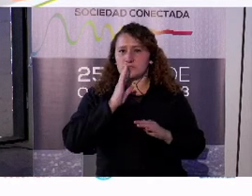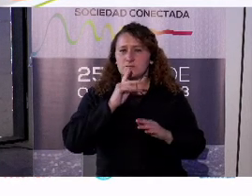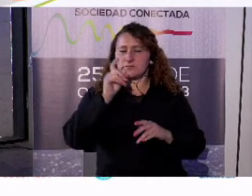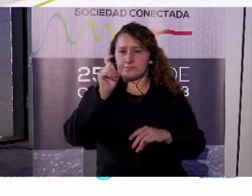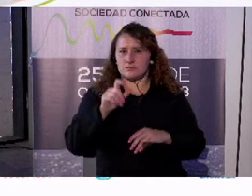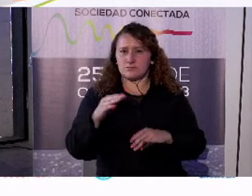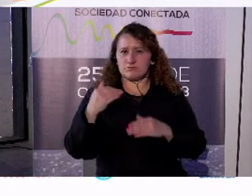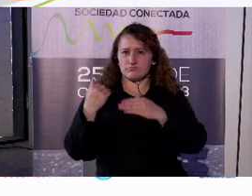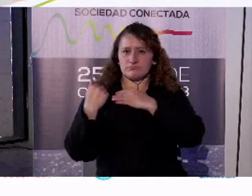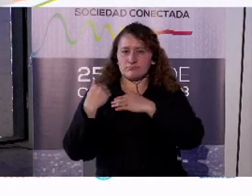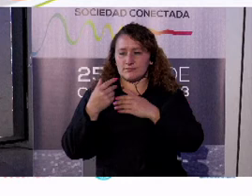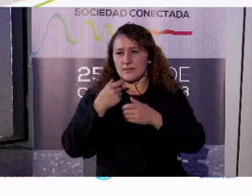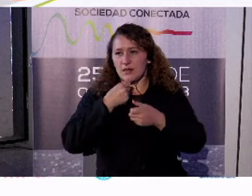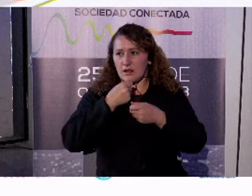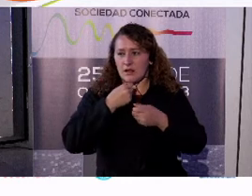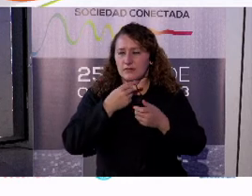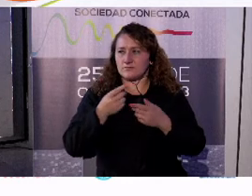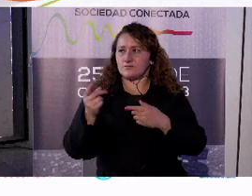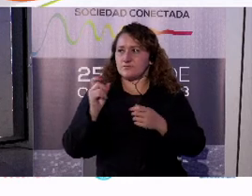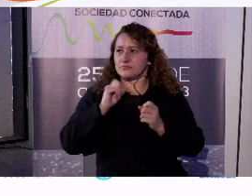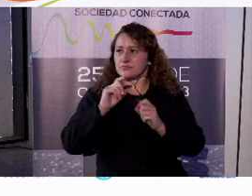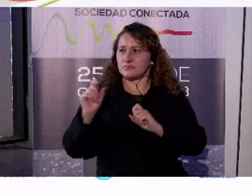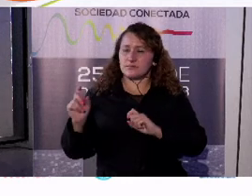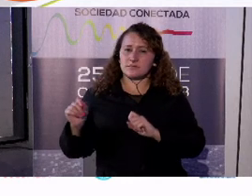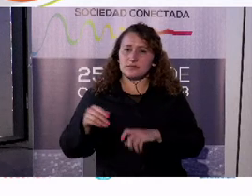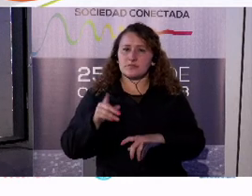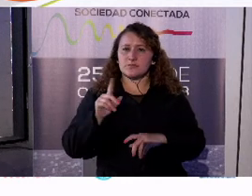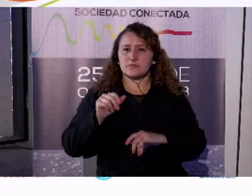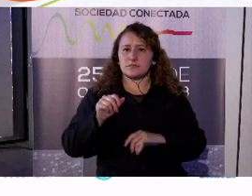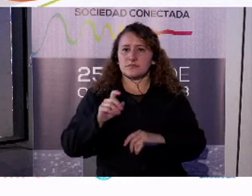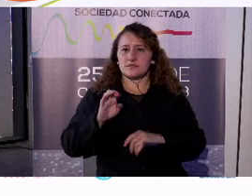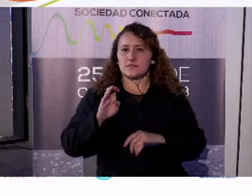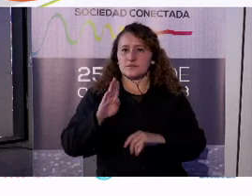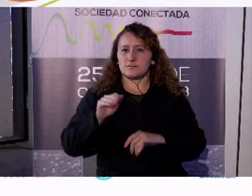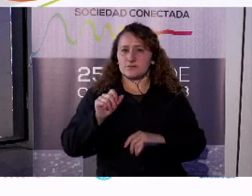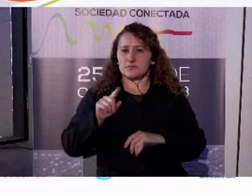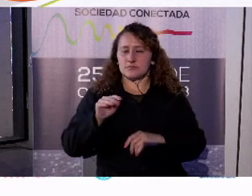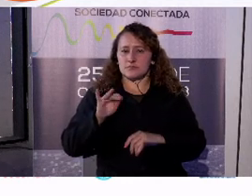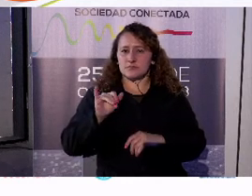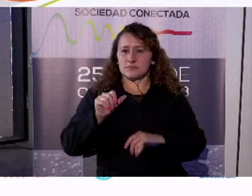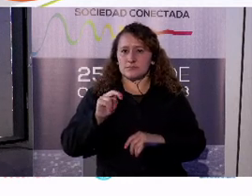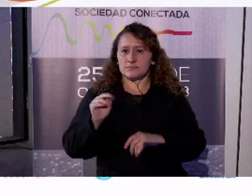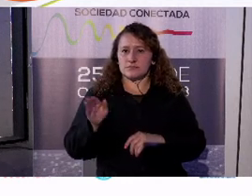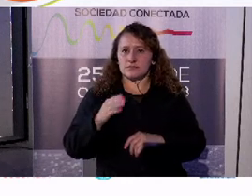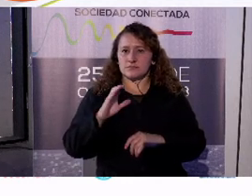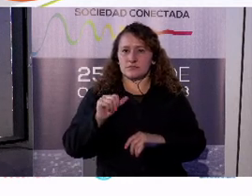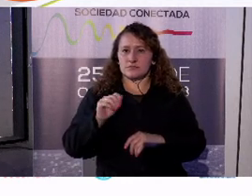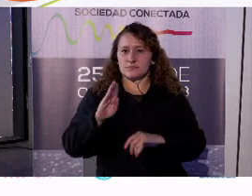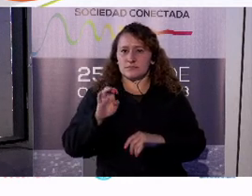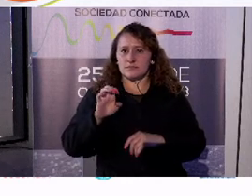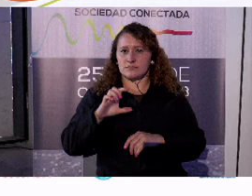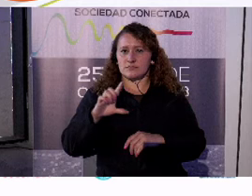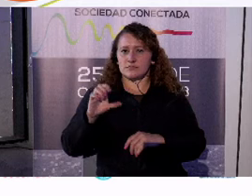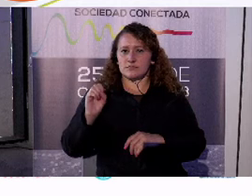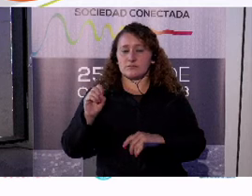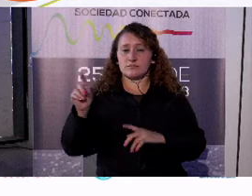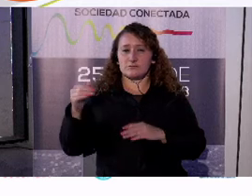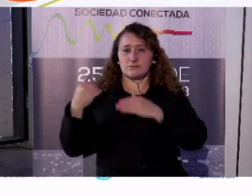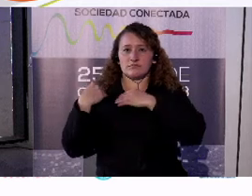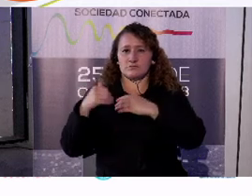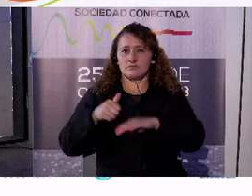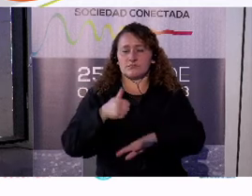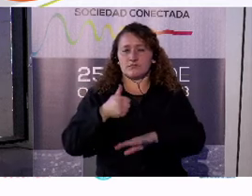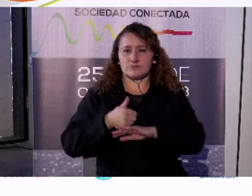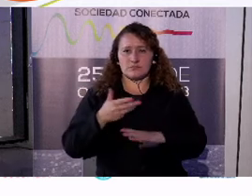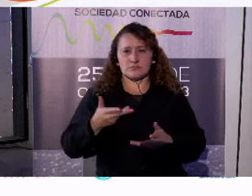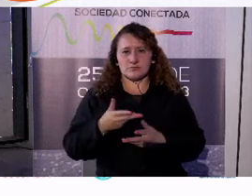del panel al Señor Sebastián cabello director de la oficina Regional de gsma